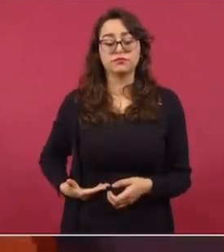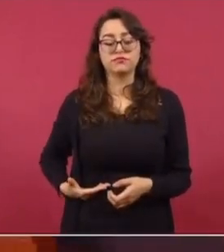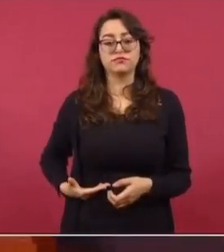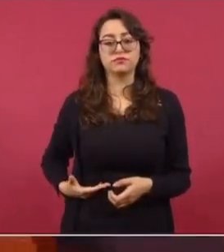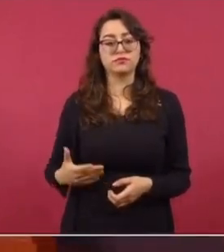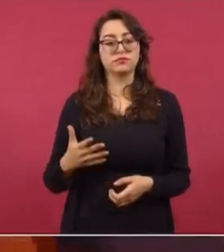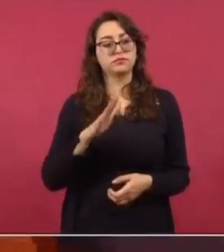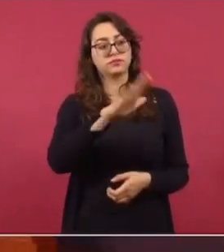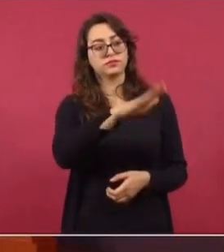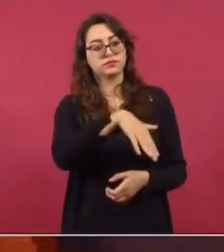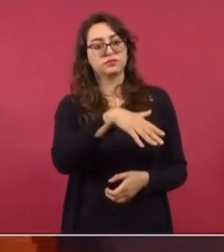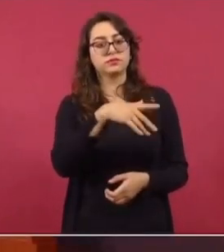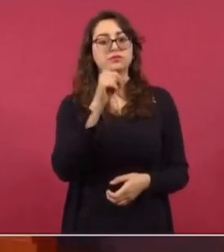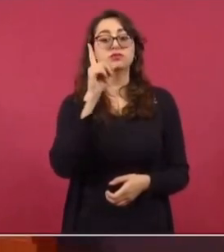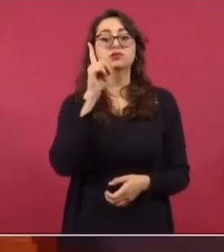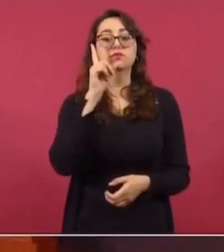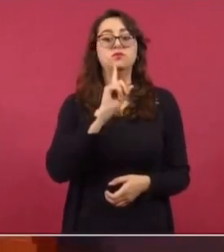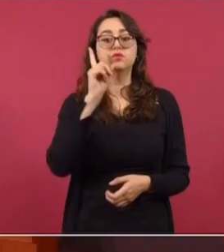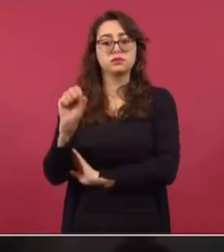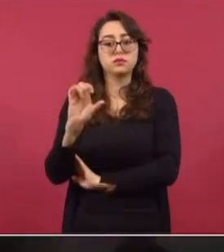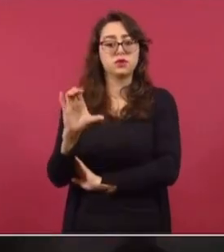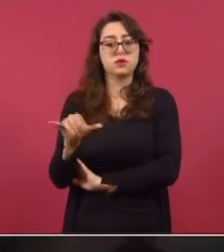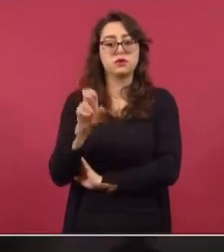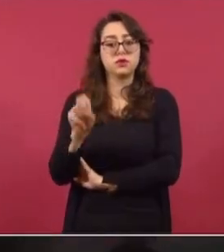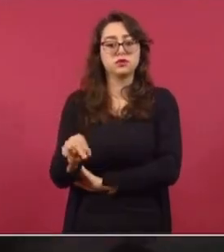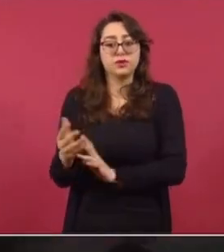recursos materiales cuando García Luna